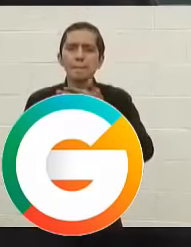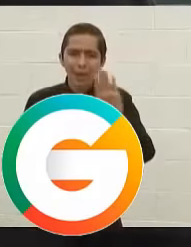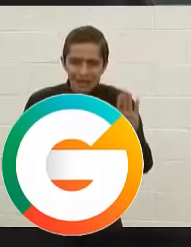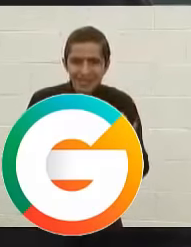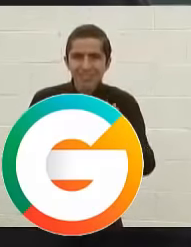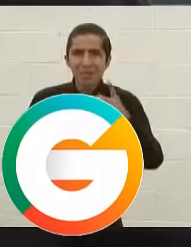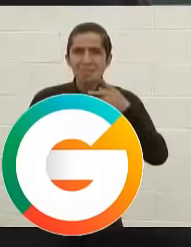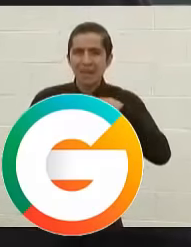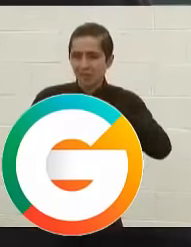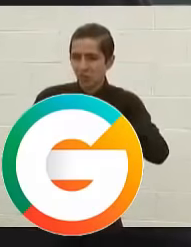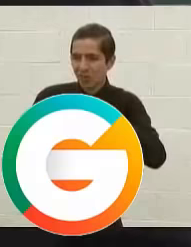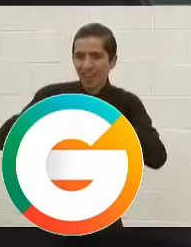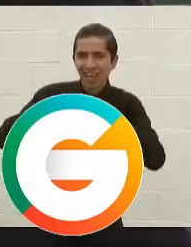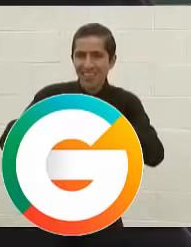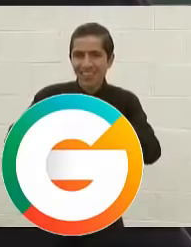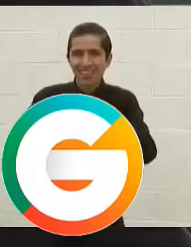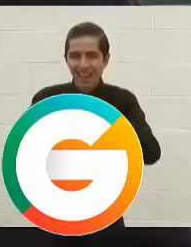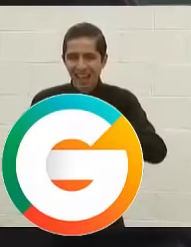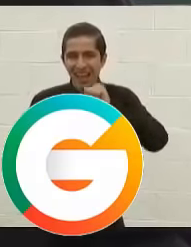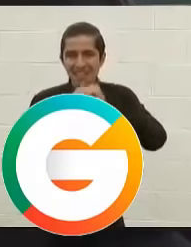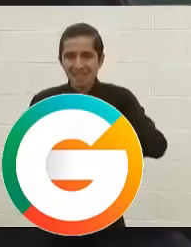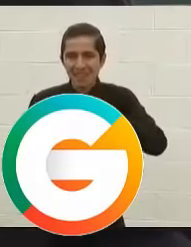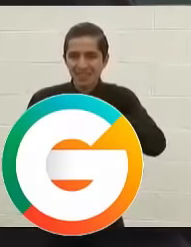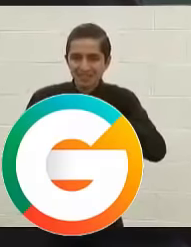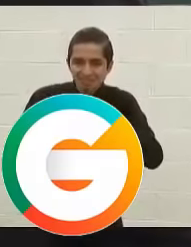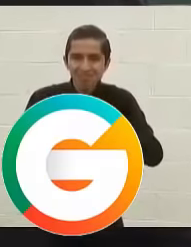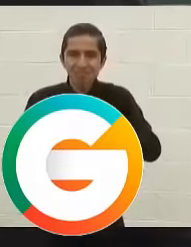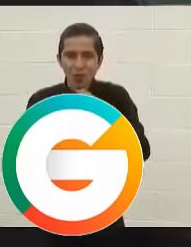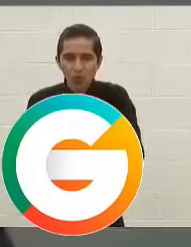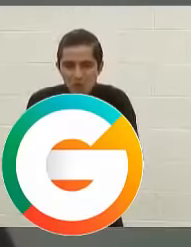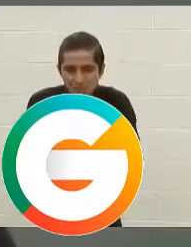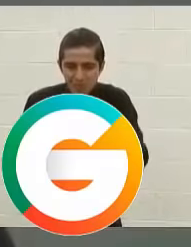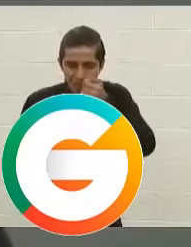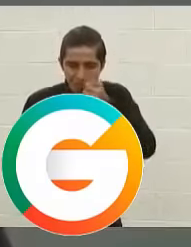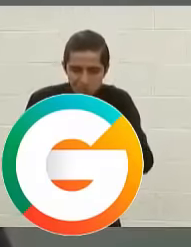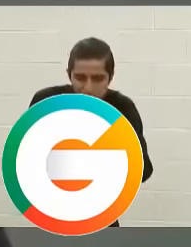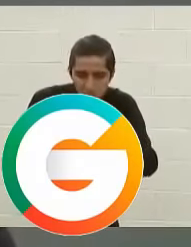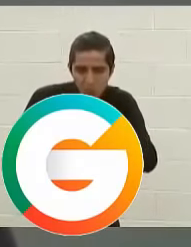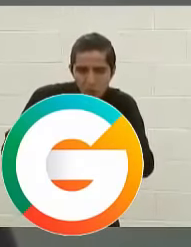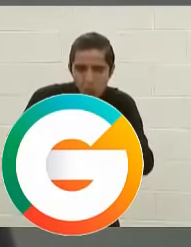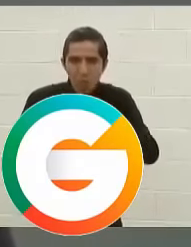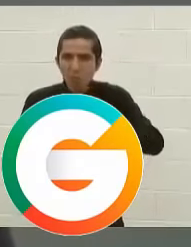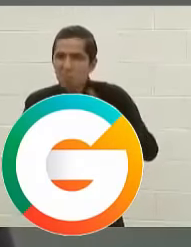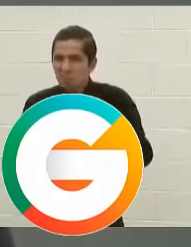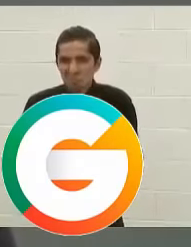de carácter administrativo, de investigación o del área